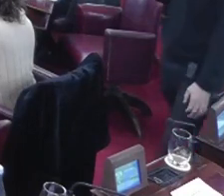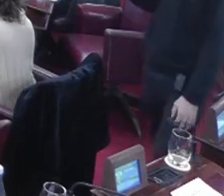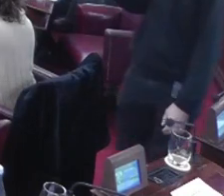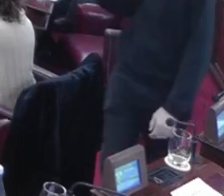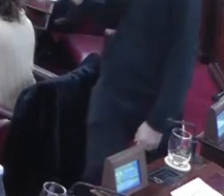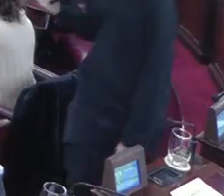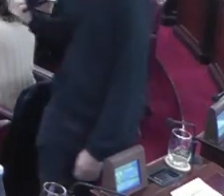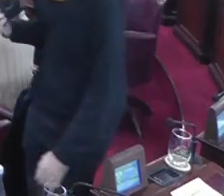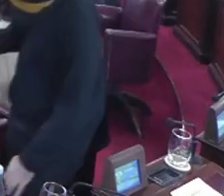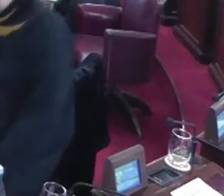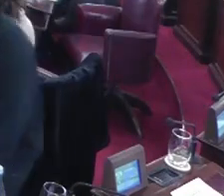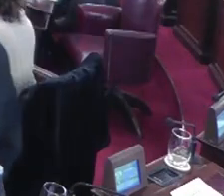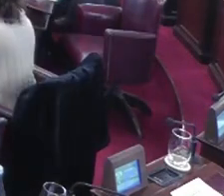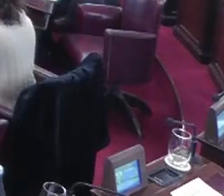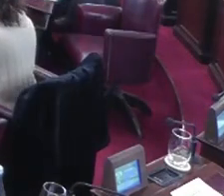Chulería